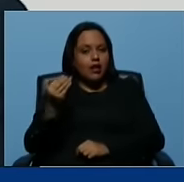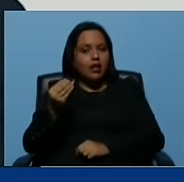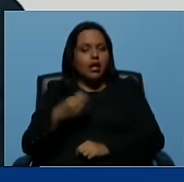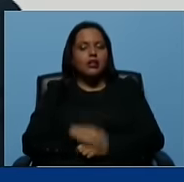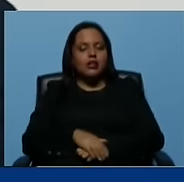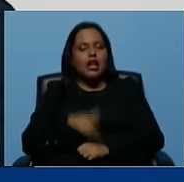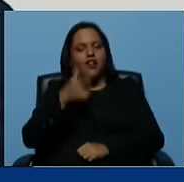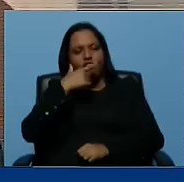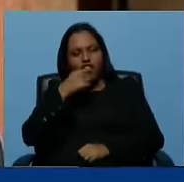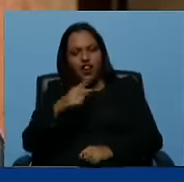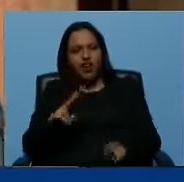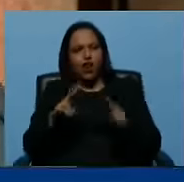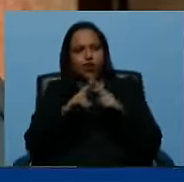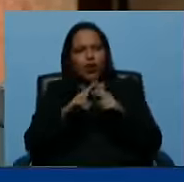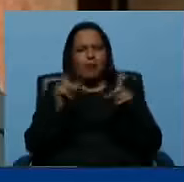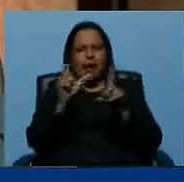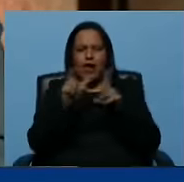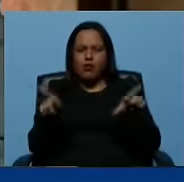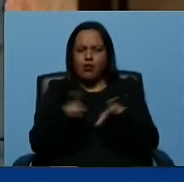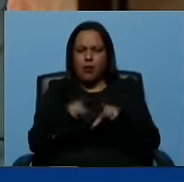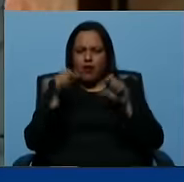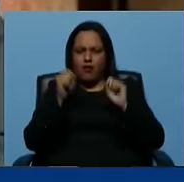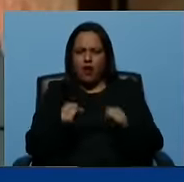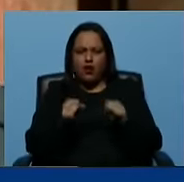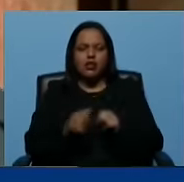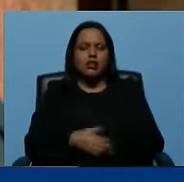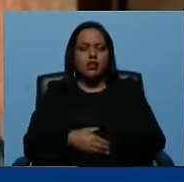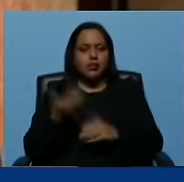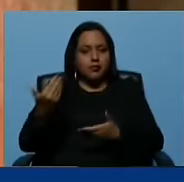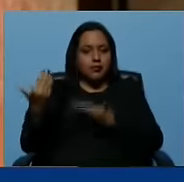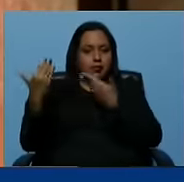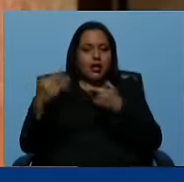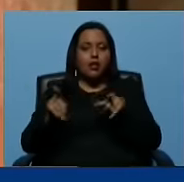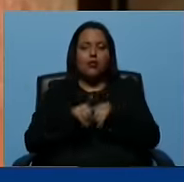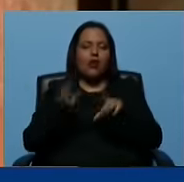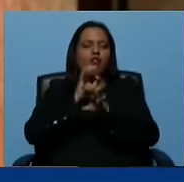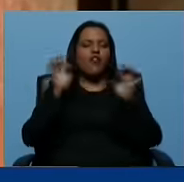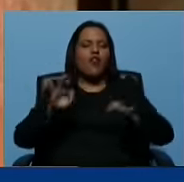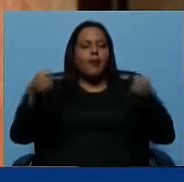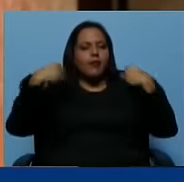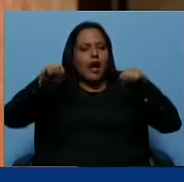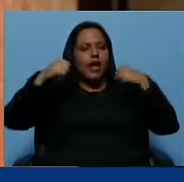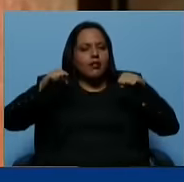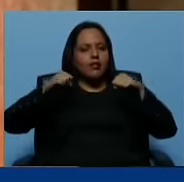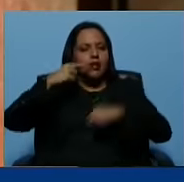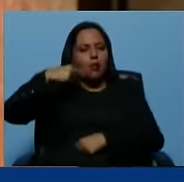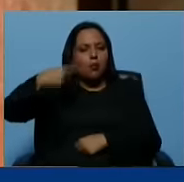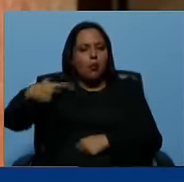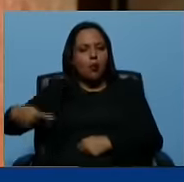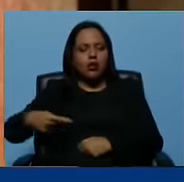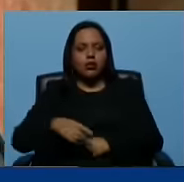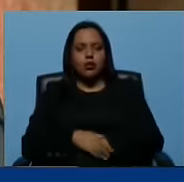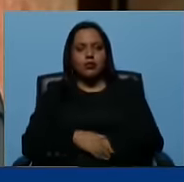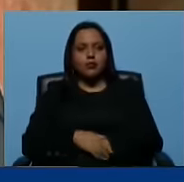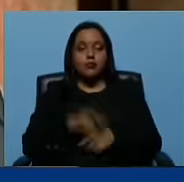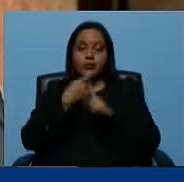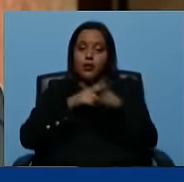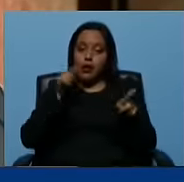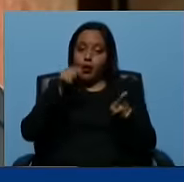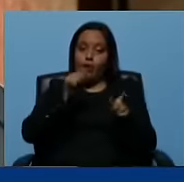reconocer expresiones fascistas o expresiones nazis en esa forma de práctica política. Pero eso ha